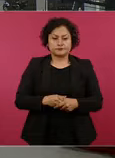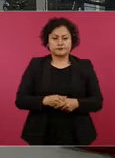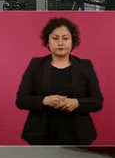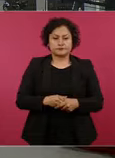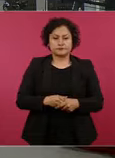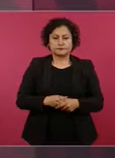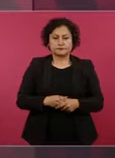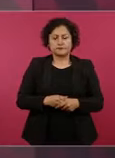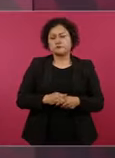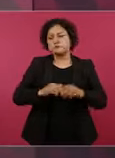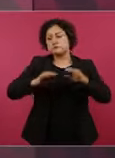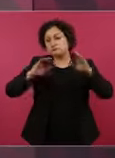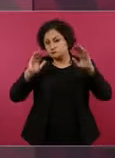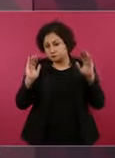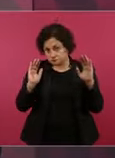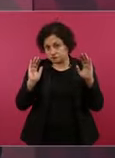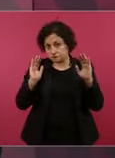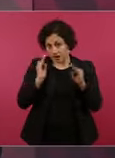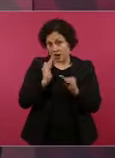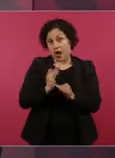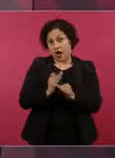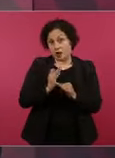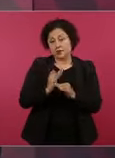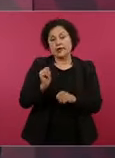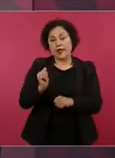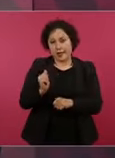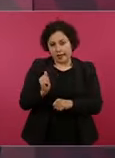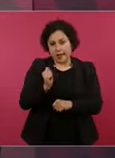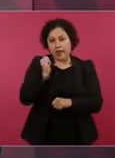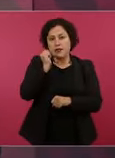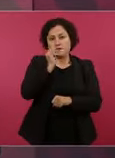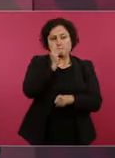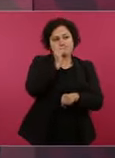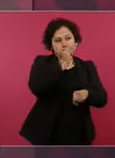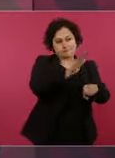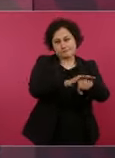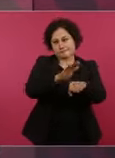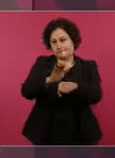No está de más que recordemos qué pasaba